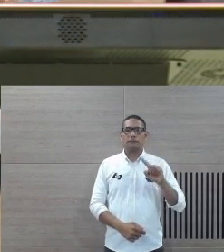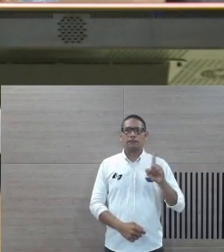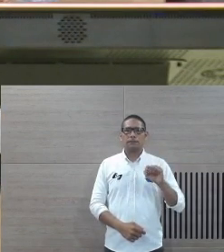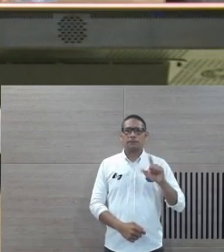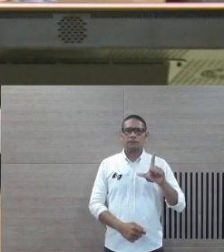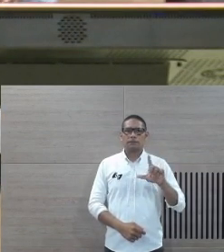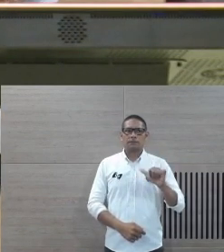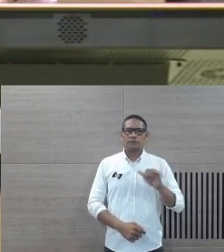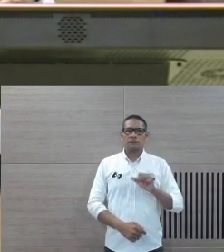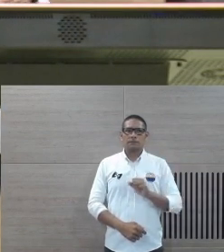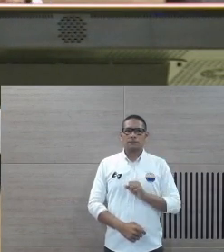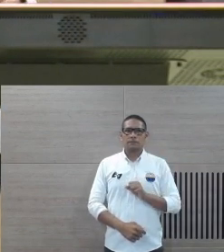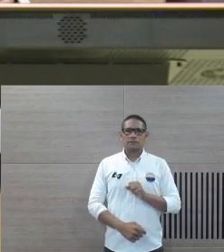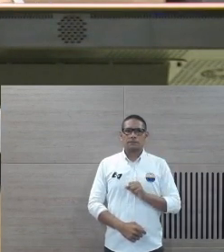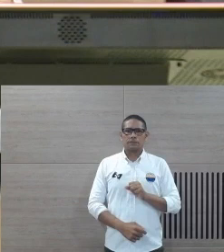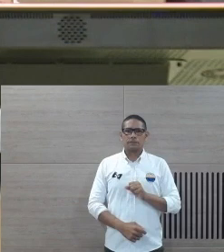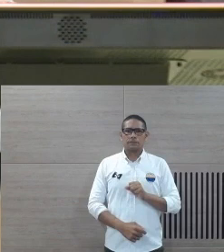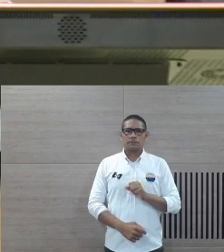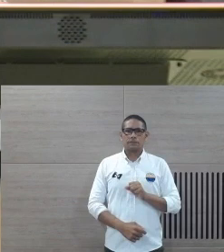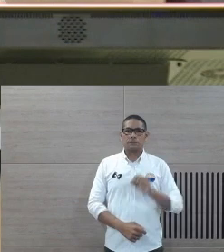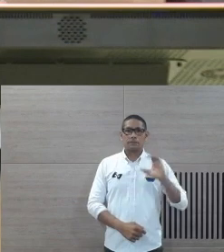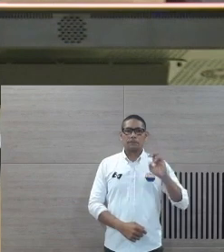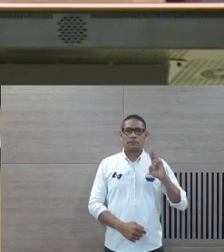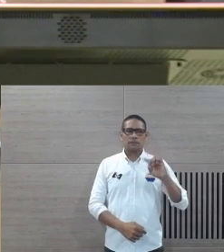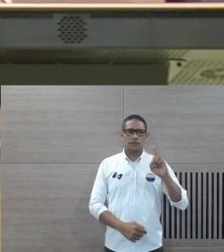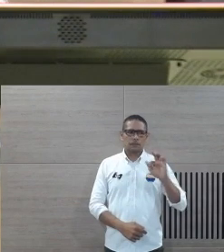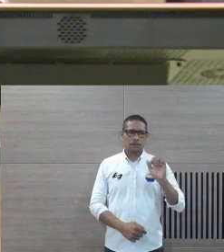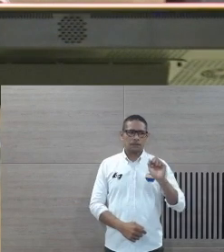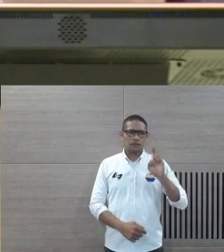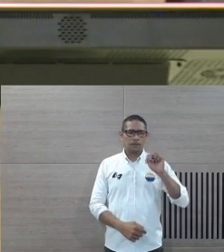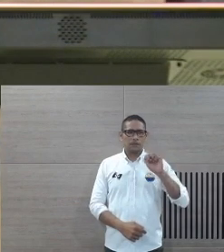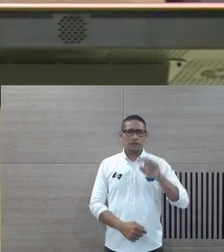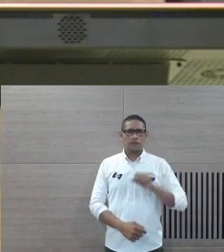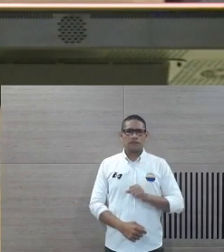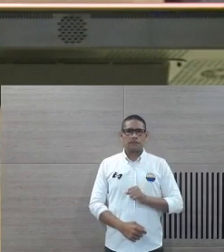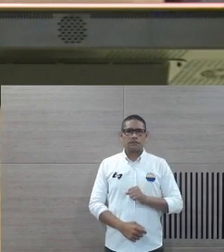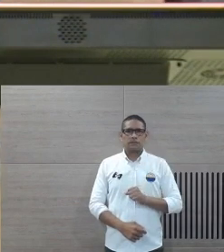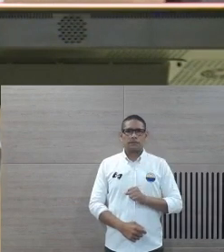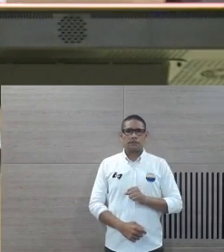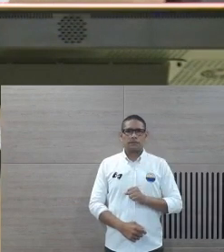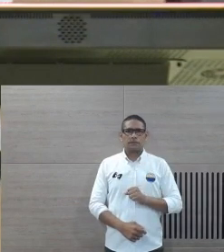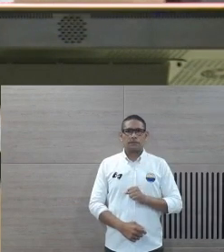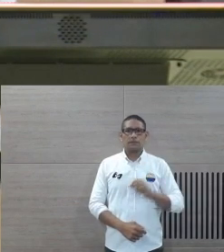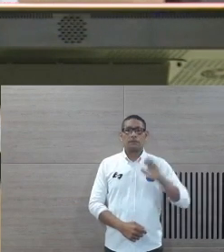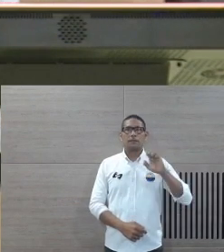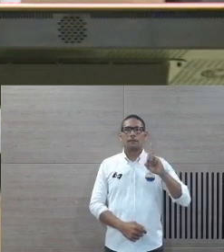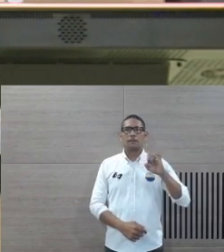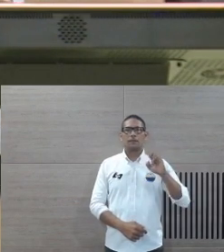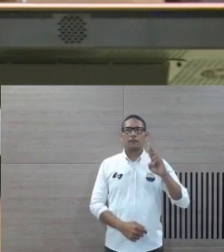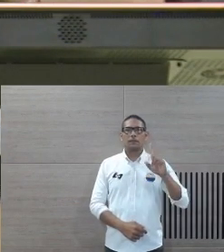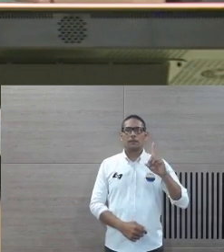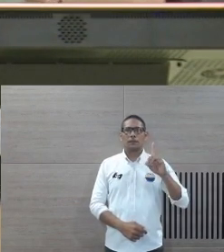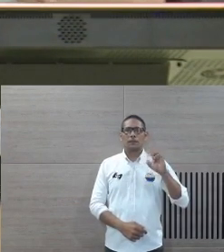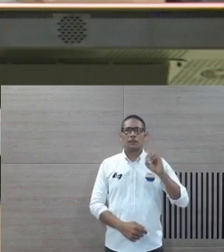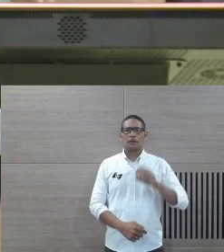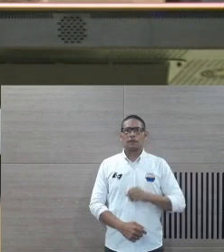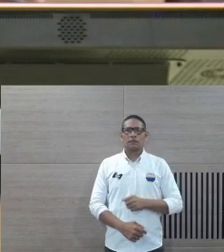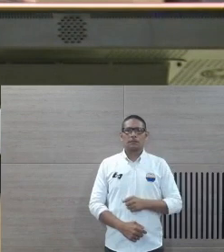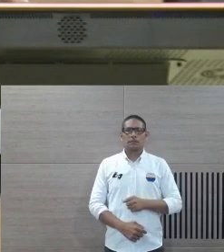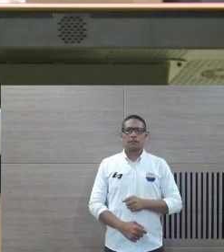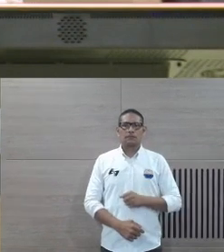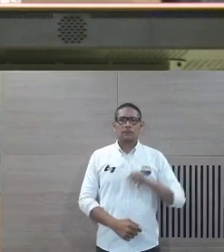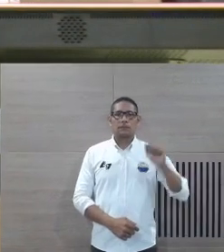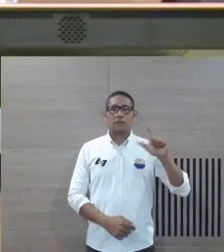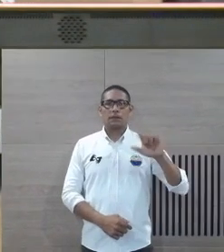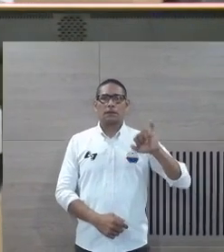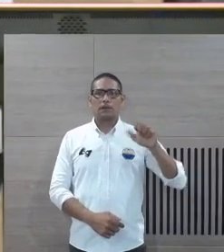Cristian Fabián Aguanza Suárez. Eduardo José Avendaño Rangel. Alejandra Barrios Yepes.